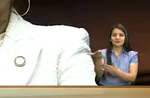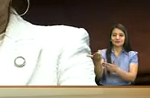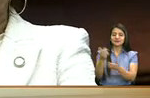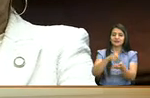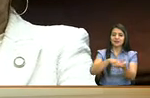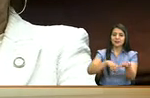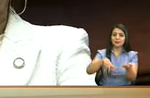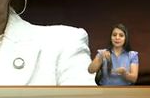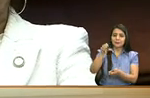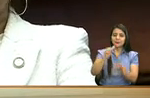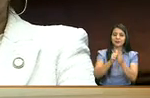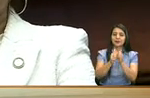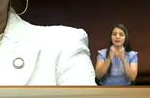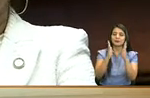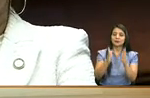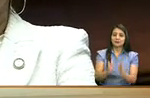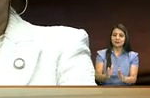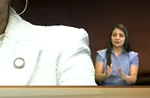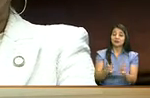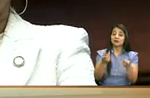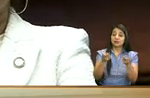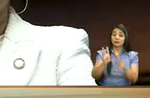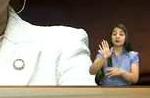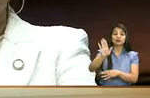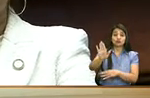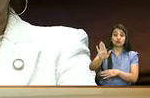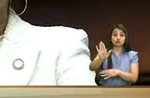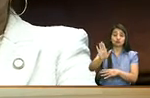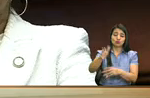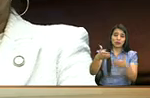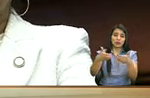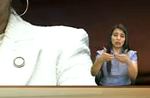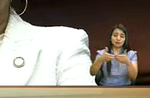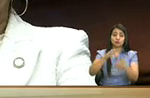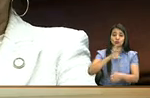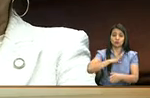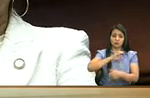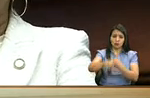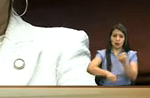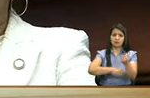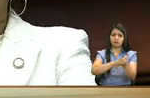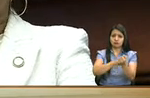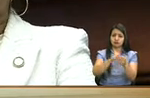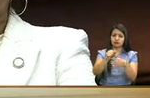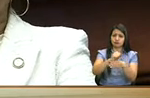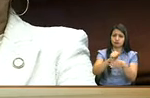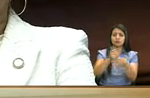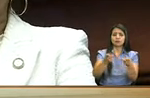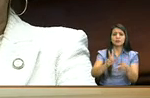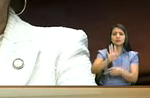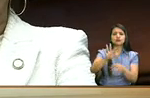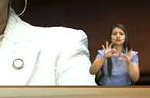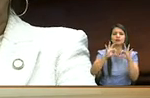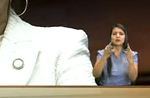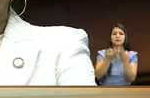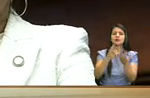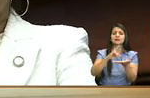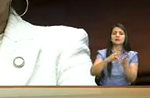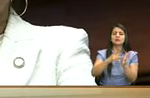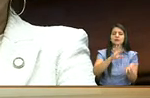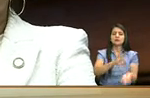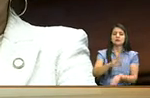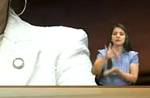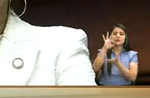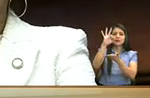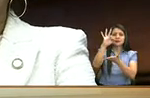hermanos deportistas y entrenadores, y a sus familias que representaron al Ecuador en Tokio